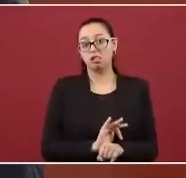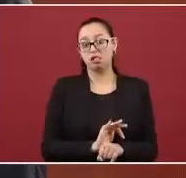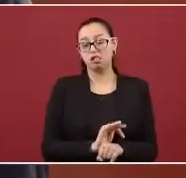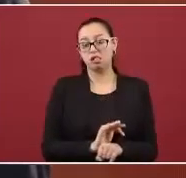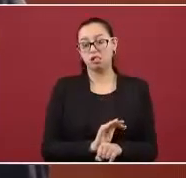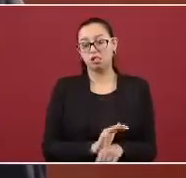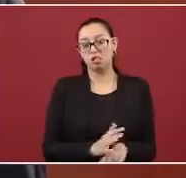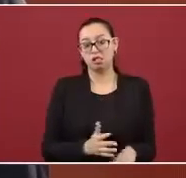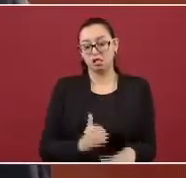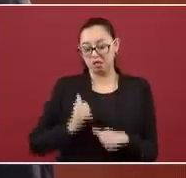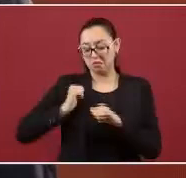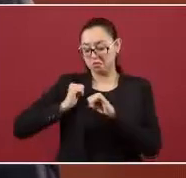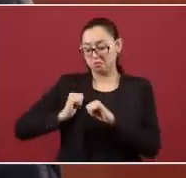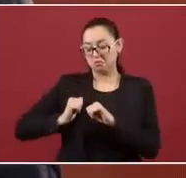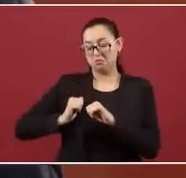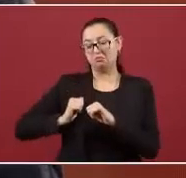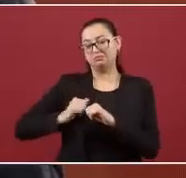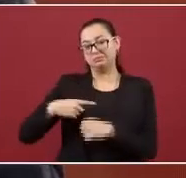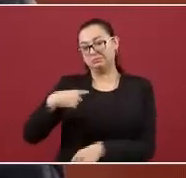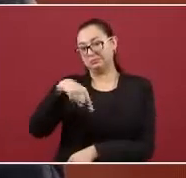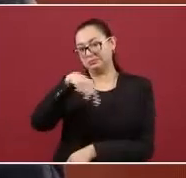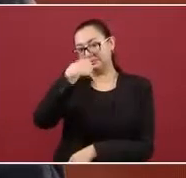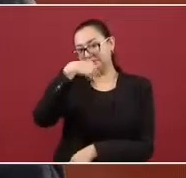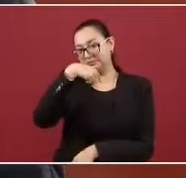y pierdo autoridad.